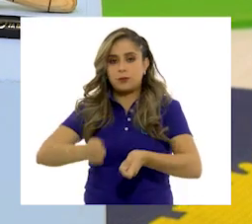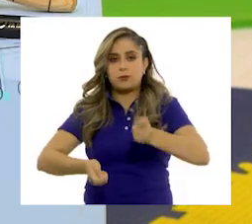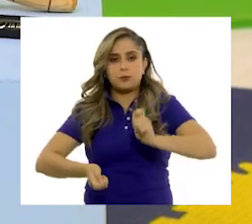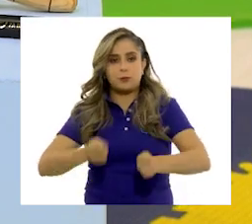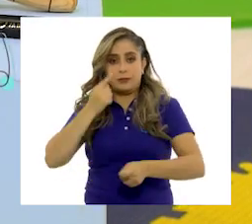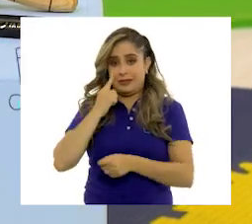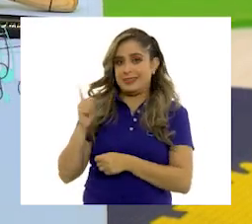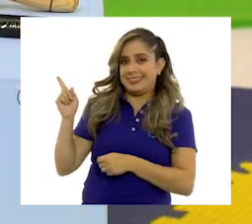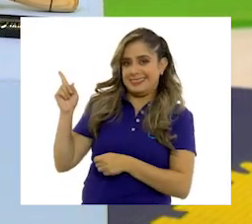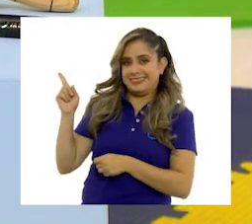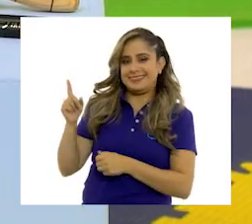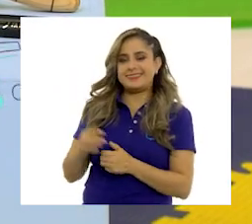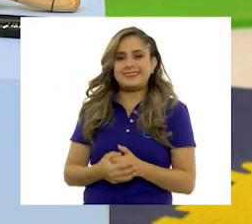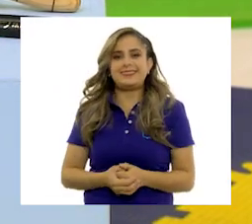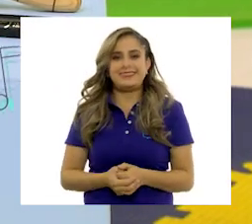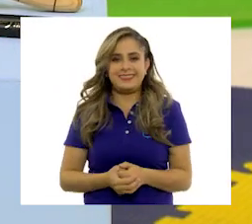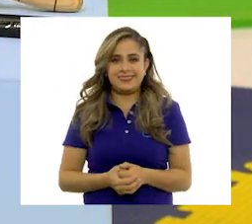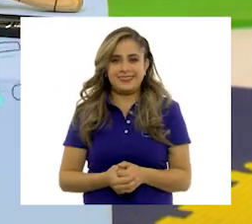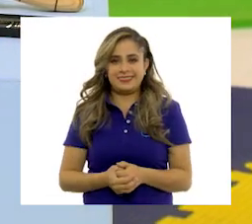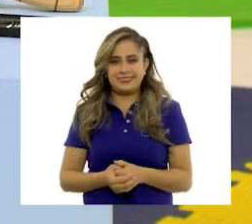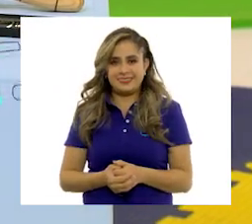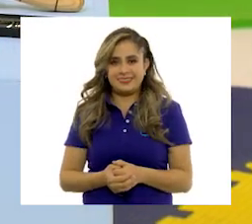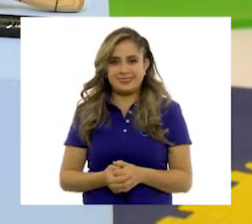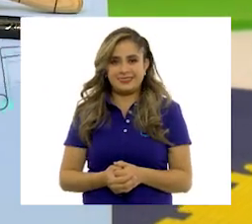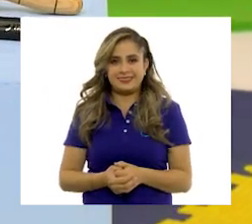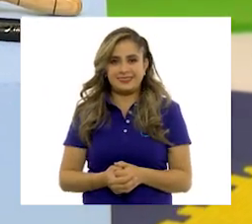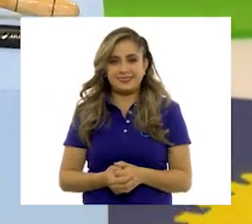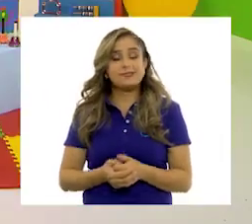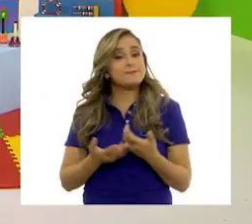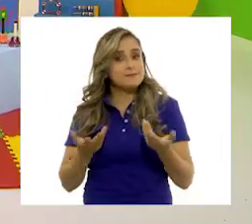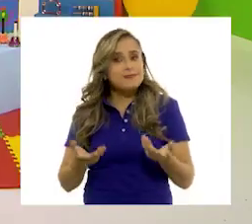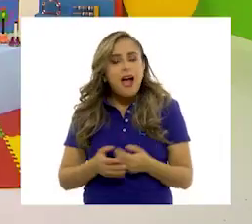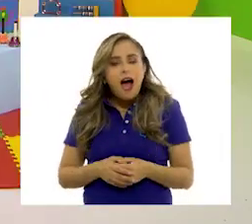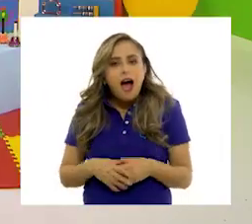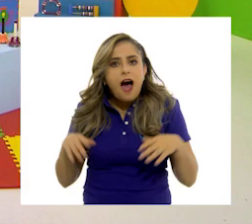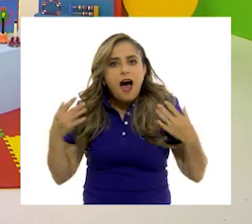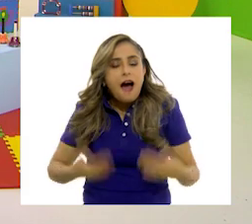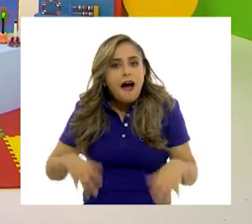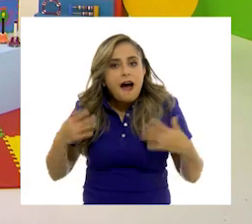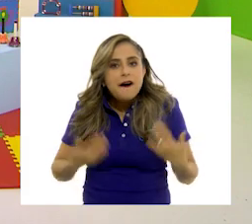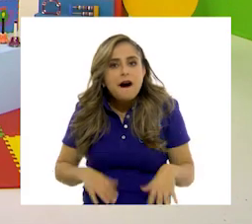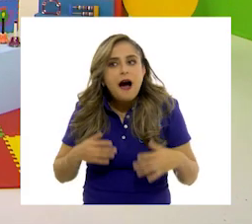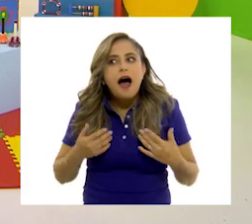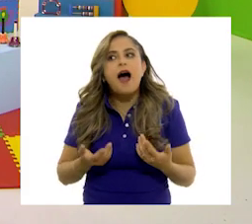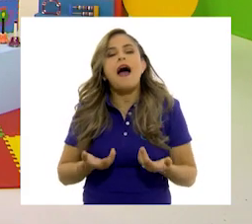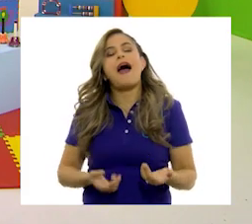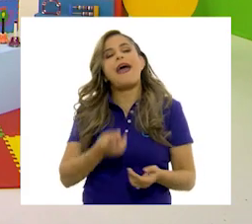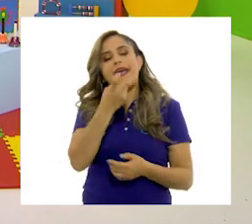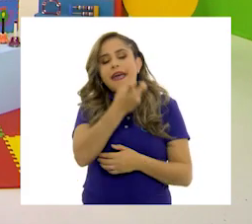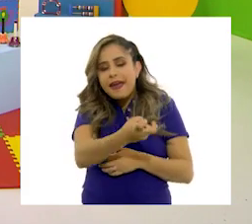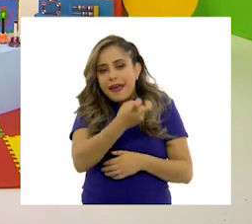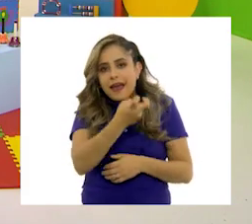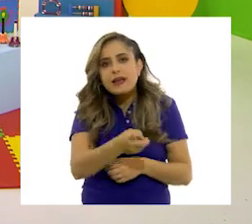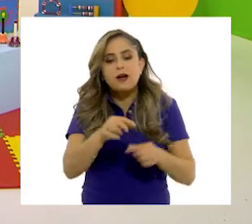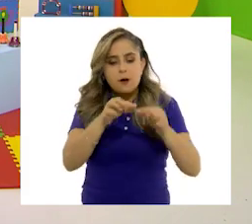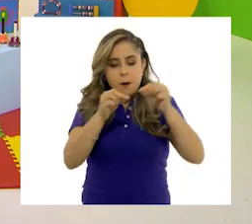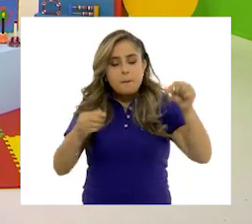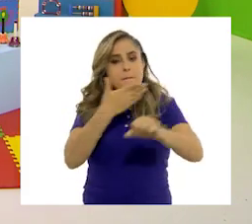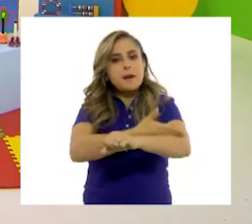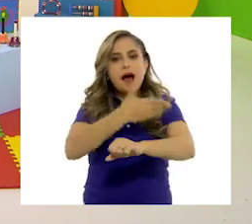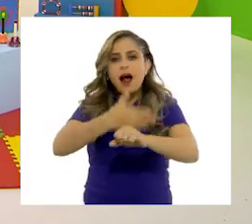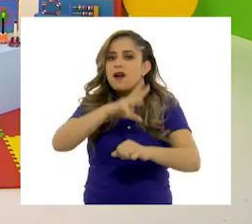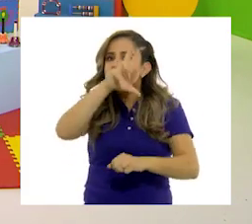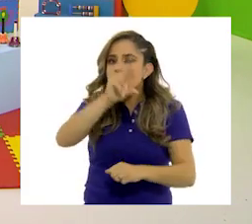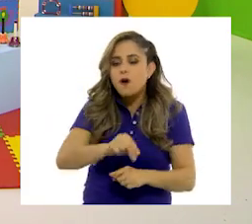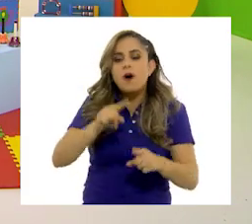¡Guau! No, pues así sí, no son palitos, son